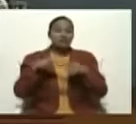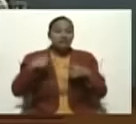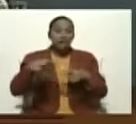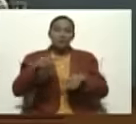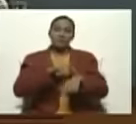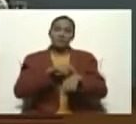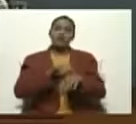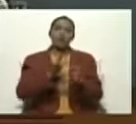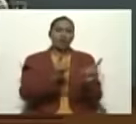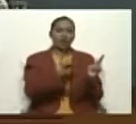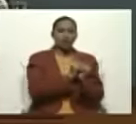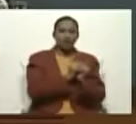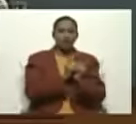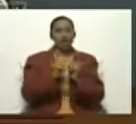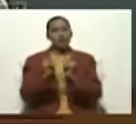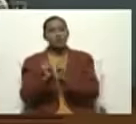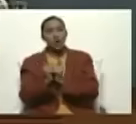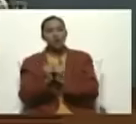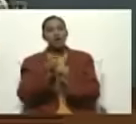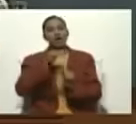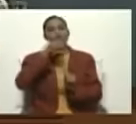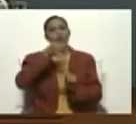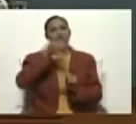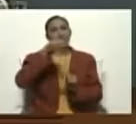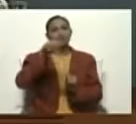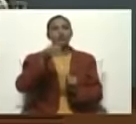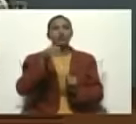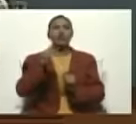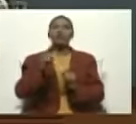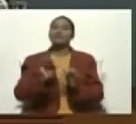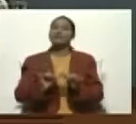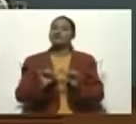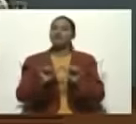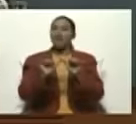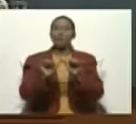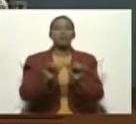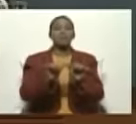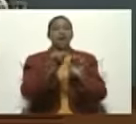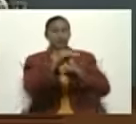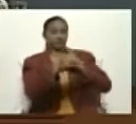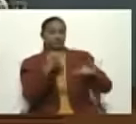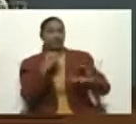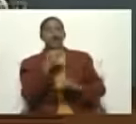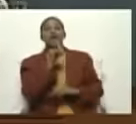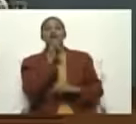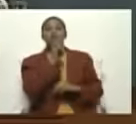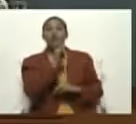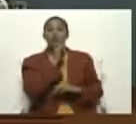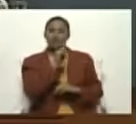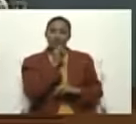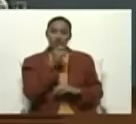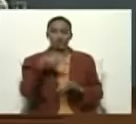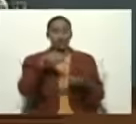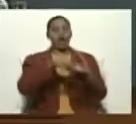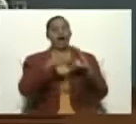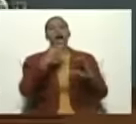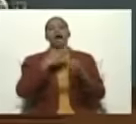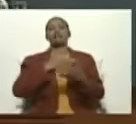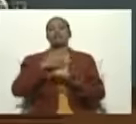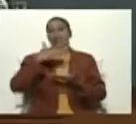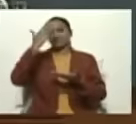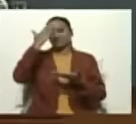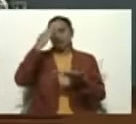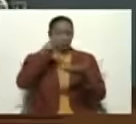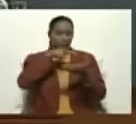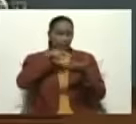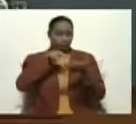termina esta conferencia de prensa nos manda siempre la información y bueno, buscamos por dónde va esa información que además se le